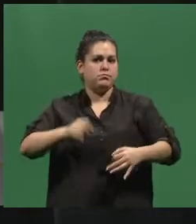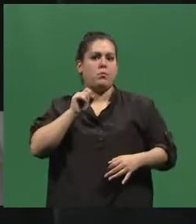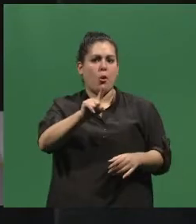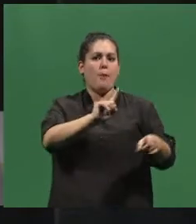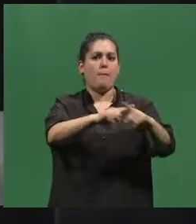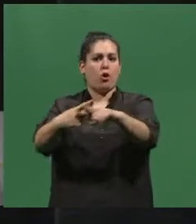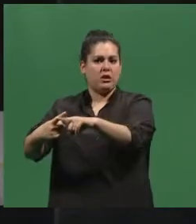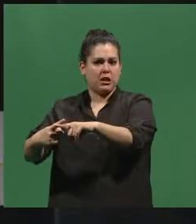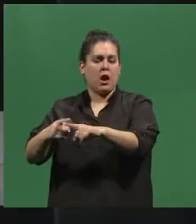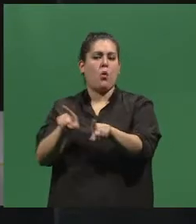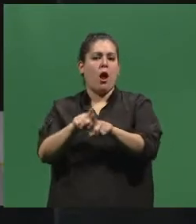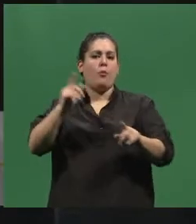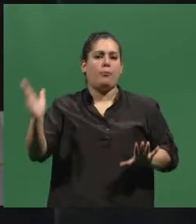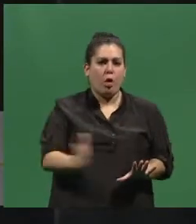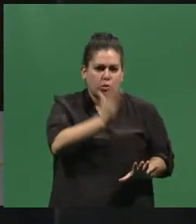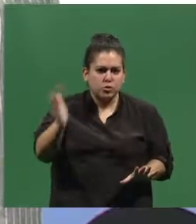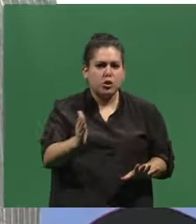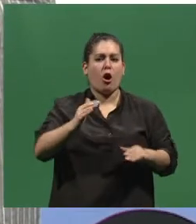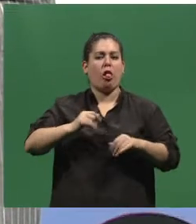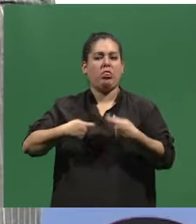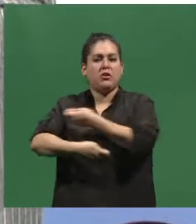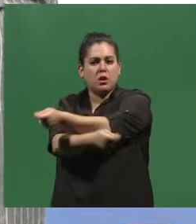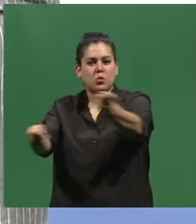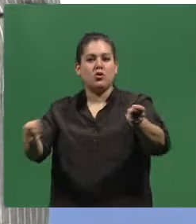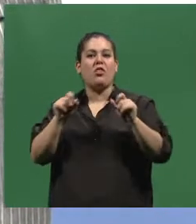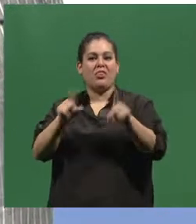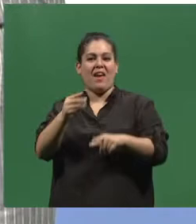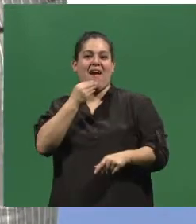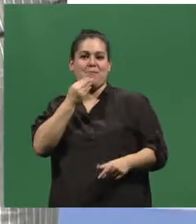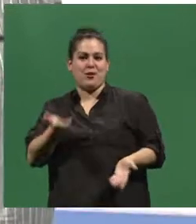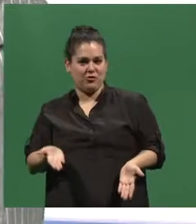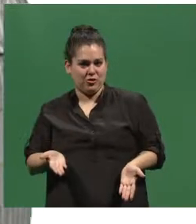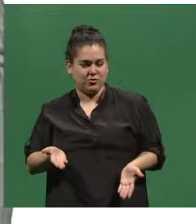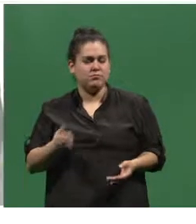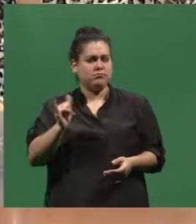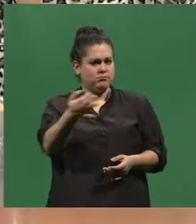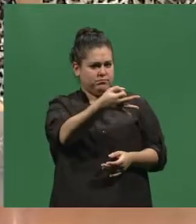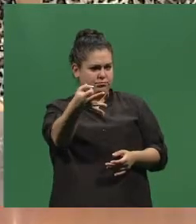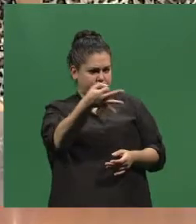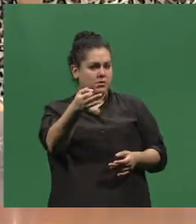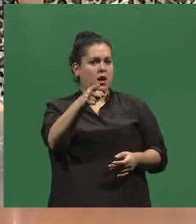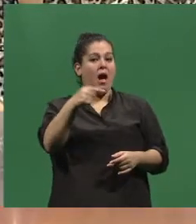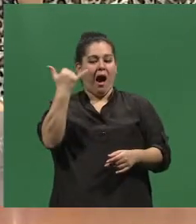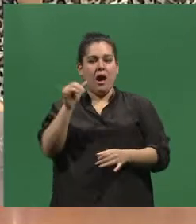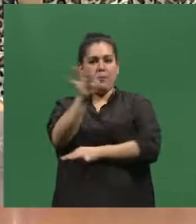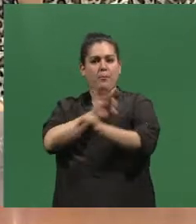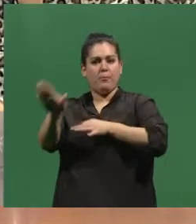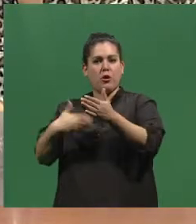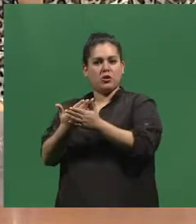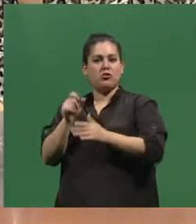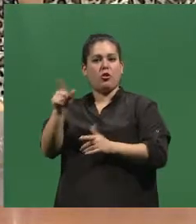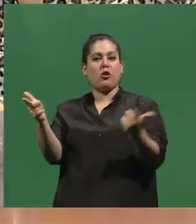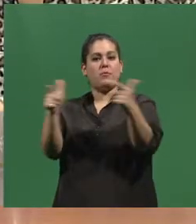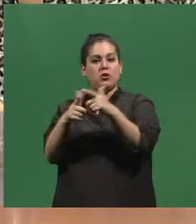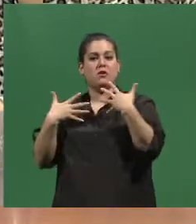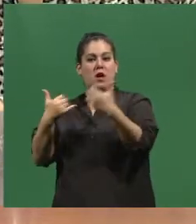propias políticas en relación a la producción, a la distribución y al consumo de alimentos. Bueno, ¿sí? Sí, por lo que vos estás diciendo, hay un proyecto que está avanzando en este momento en la Comisión